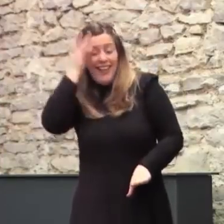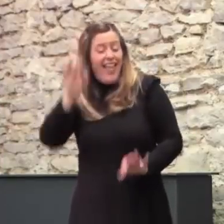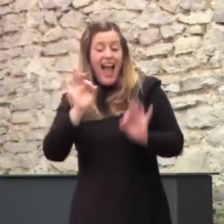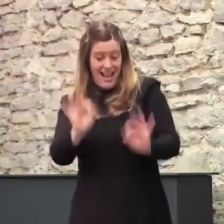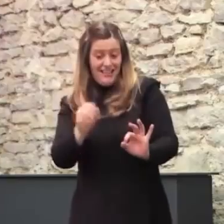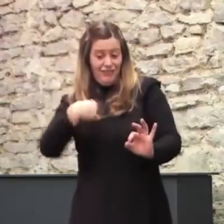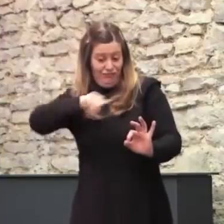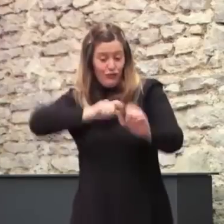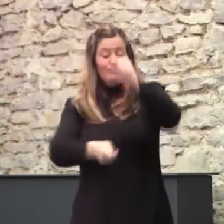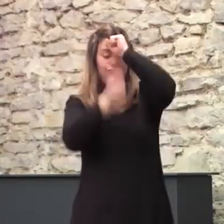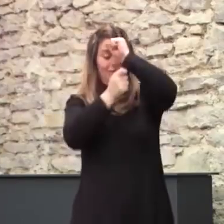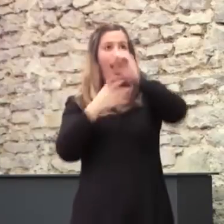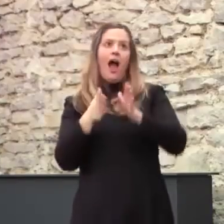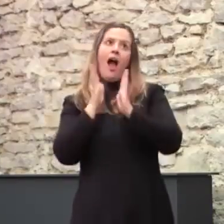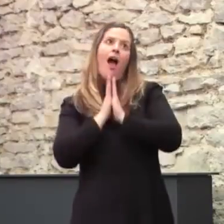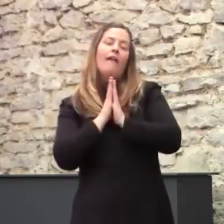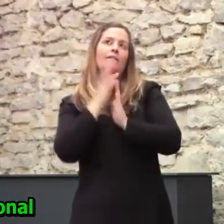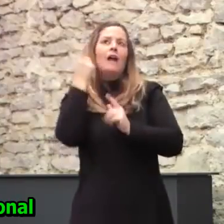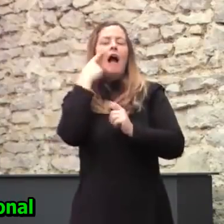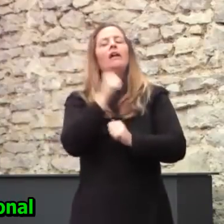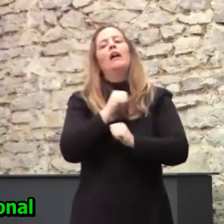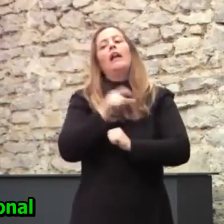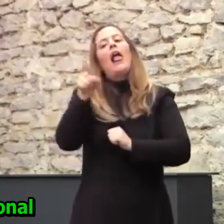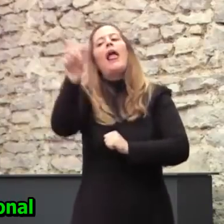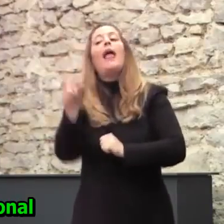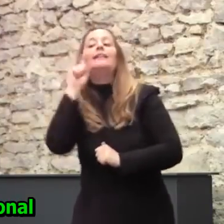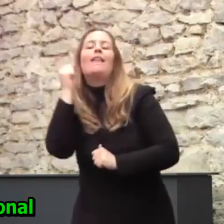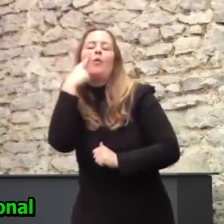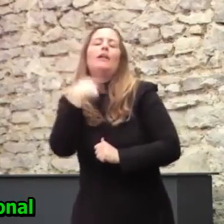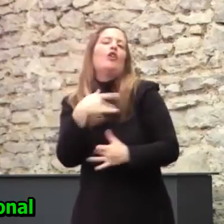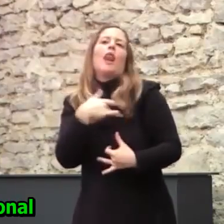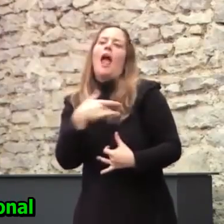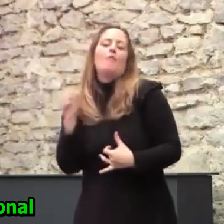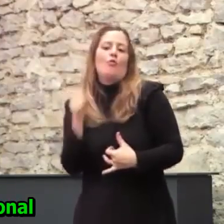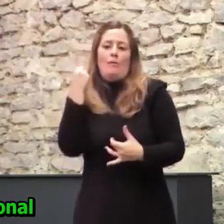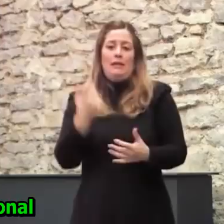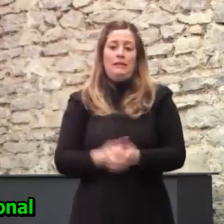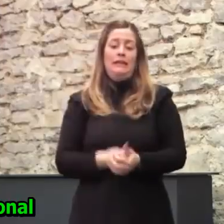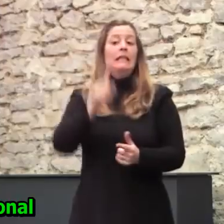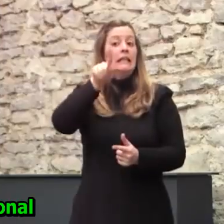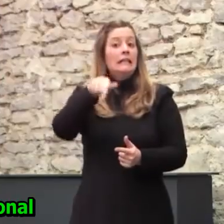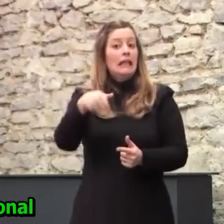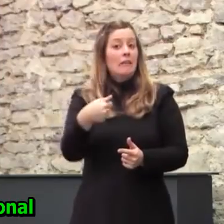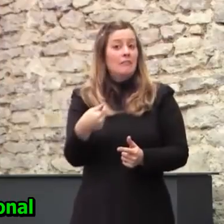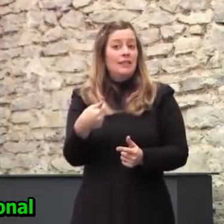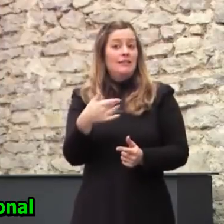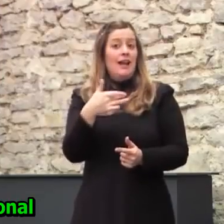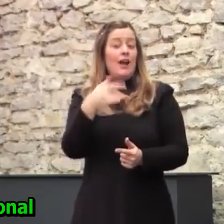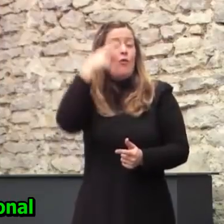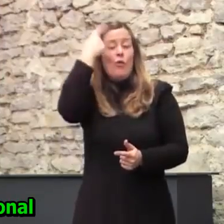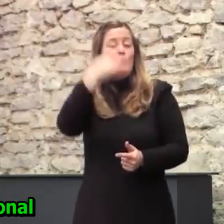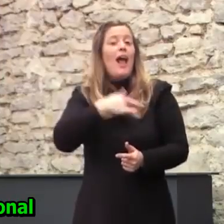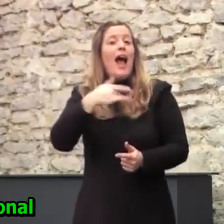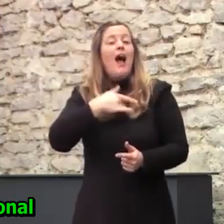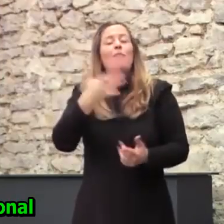se dé cuenta, de cuánto le amamos, y sobre todo lo que nos vende el amor romántico, la cultura